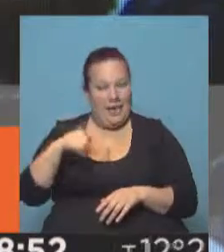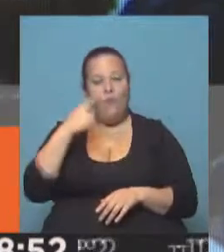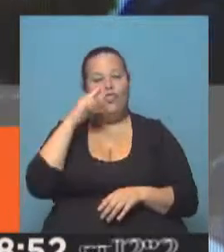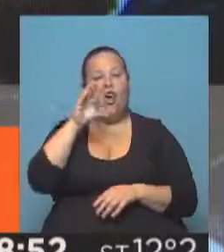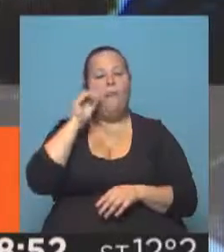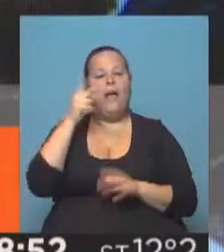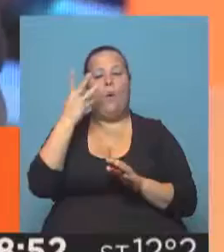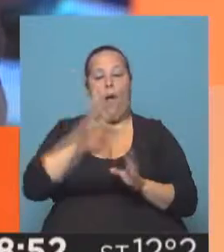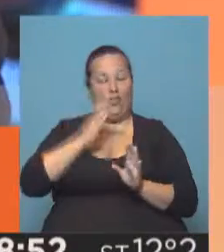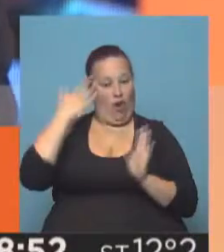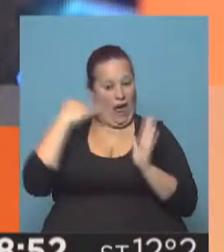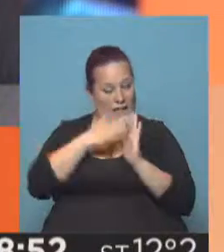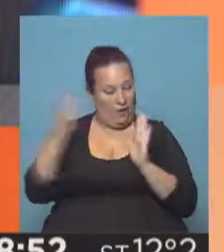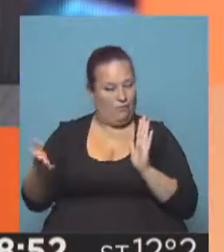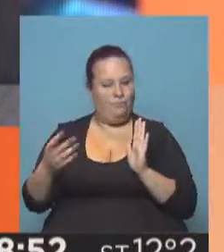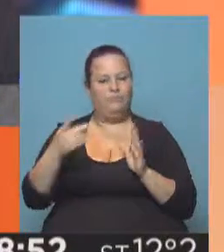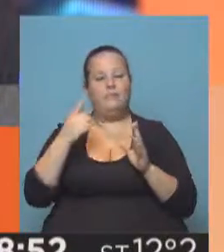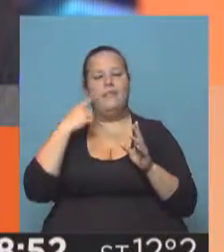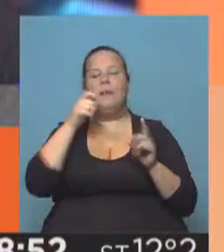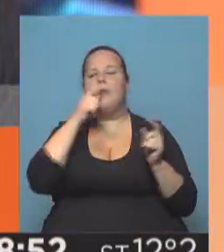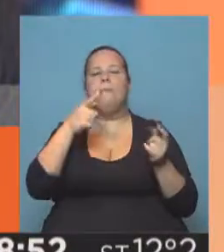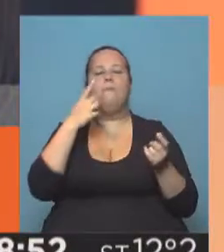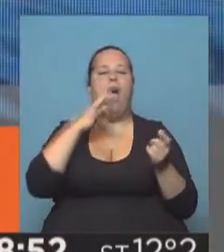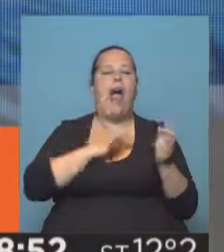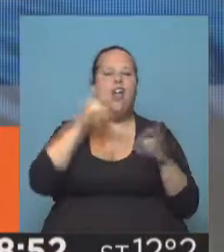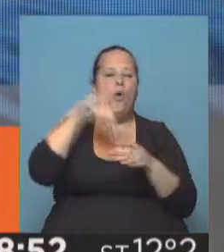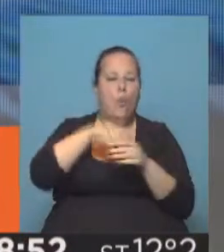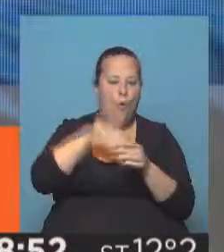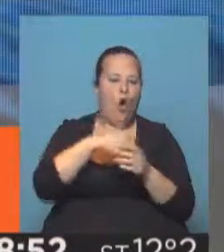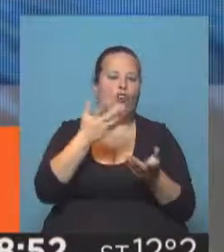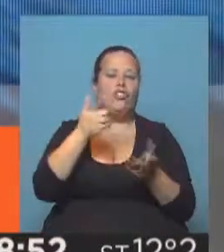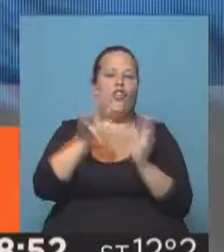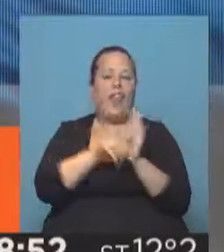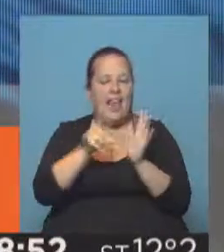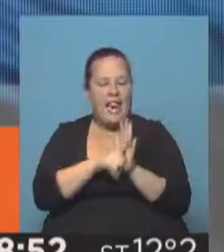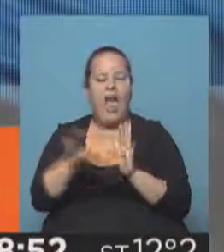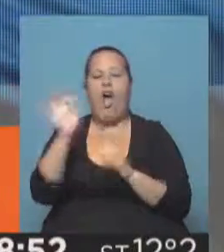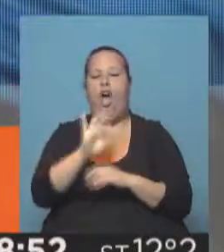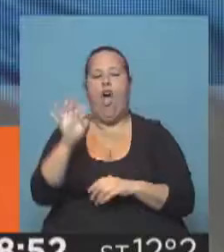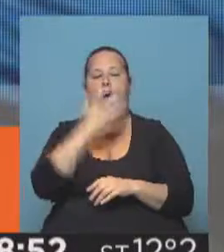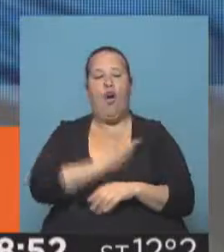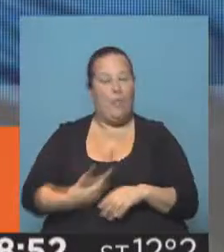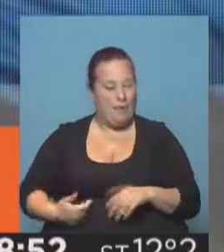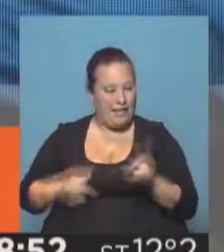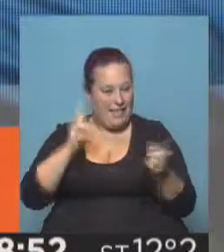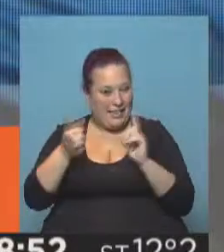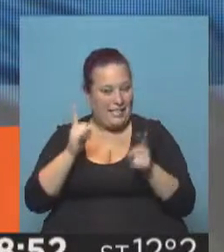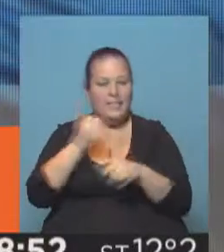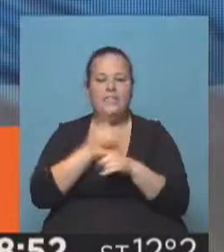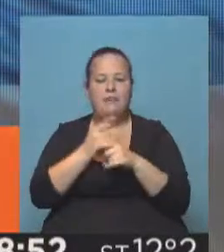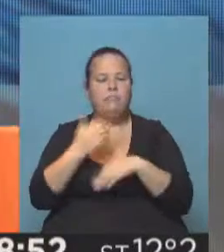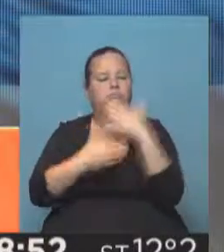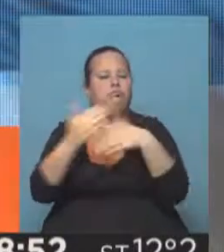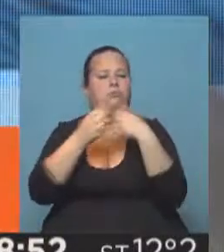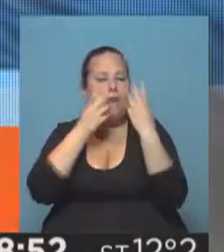los últimos 4 años, en los años impares, que son años de elecciones, ya sean legislativas o presidenciales, siempre hubo